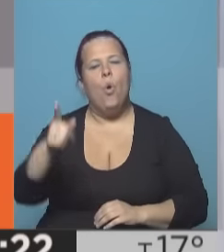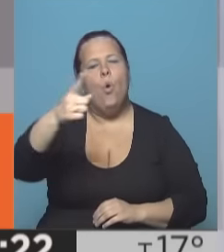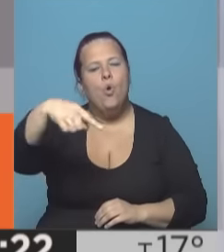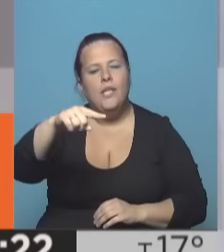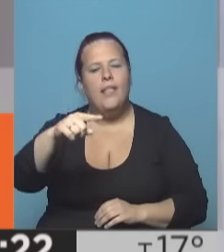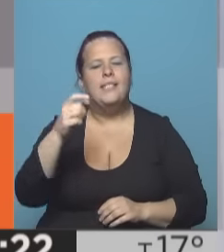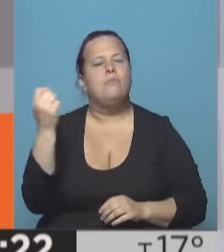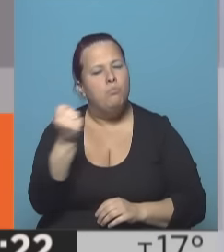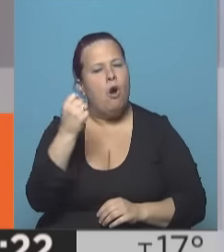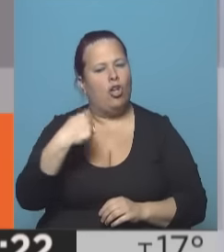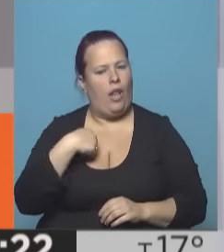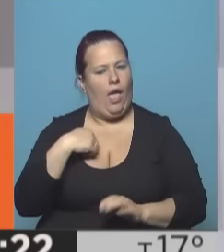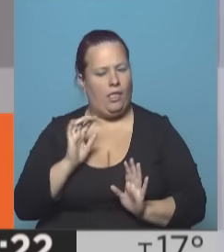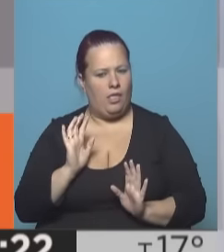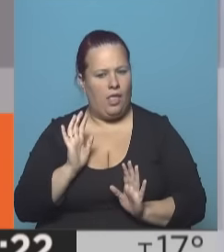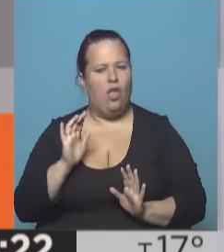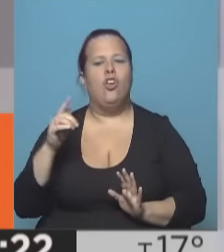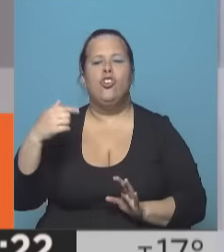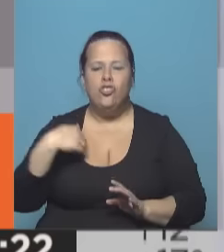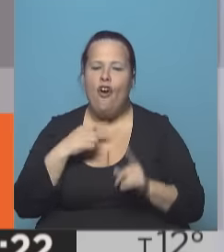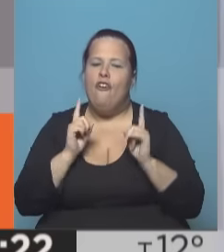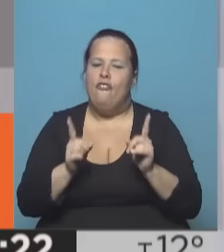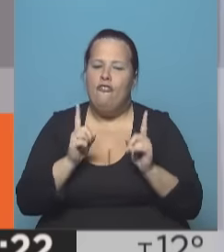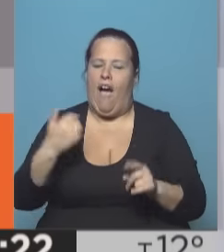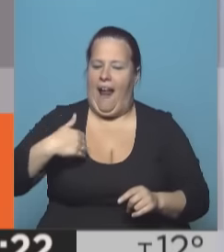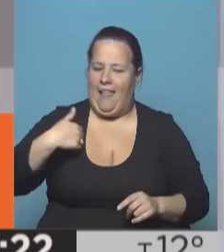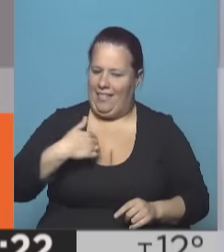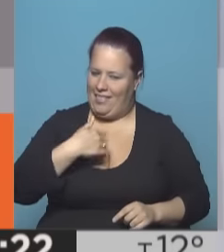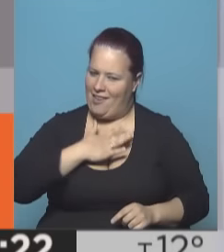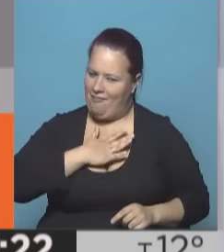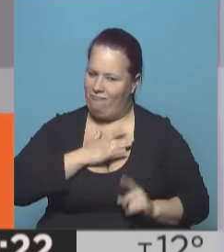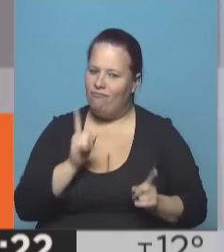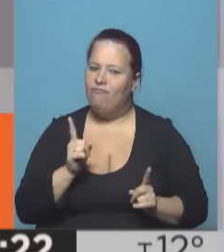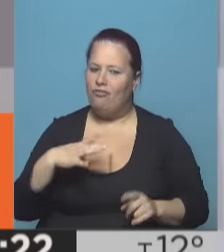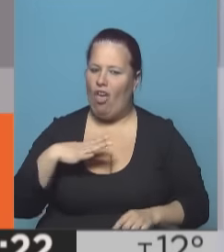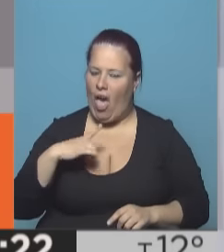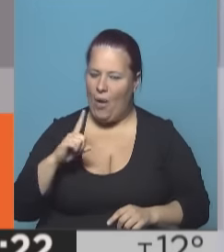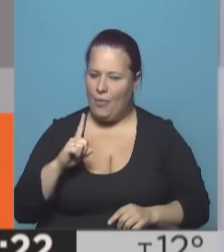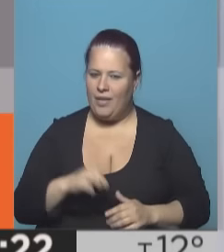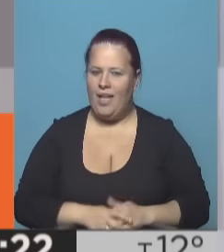Ustedes son importantes. Yo sigo siendo argentino.